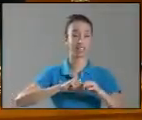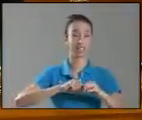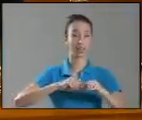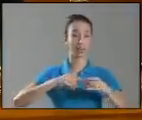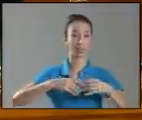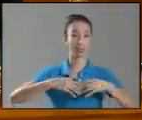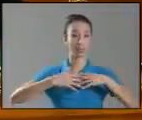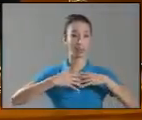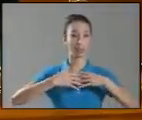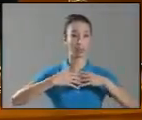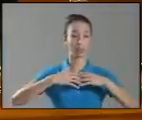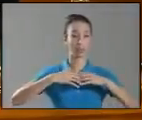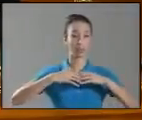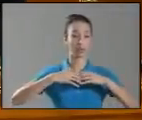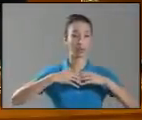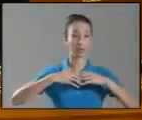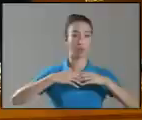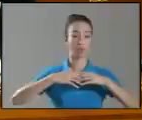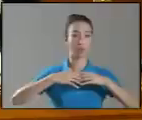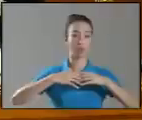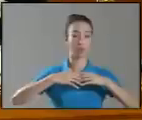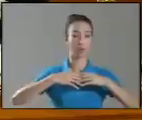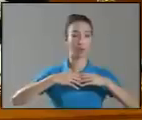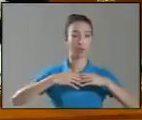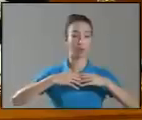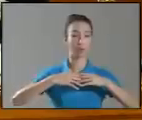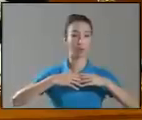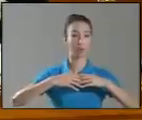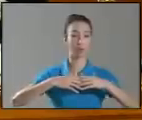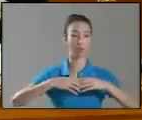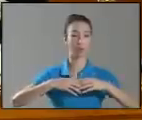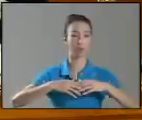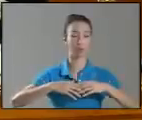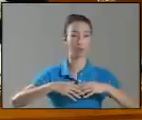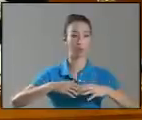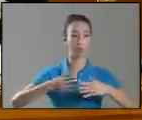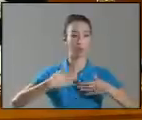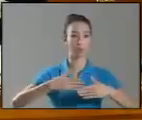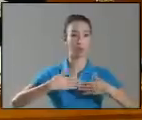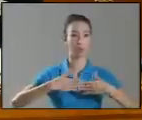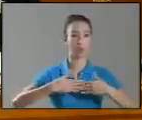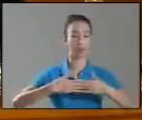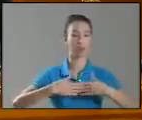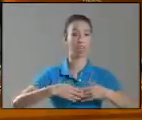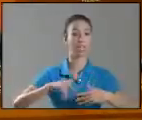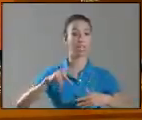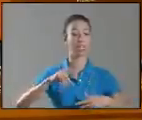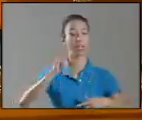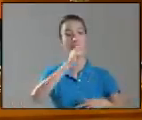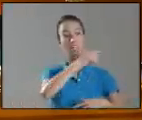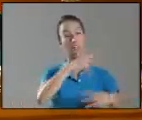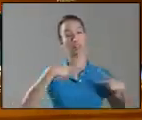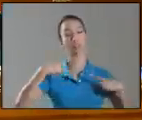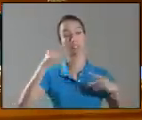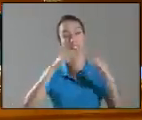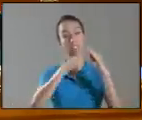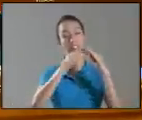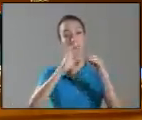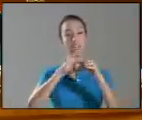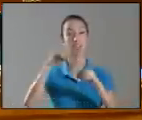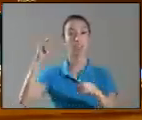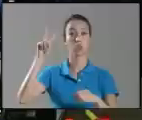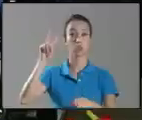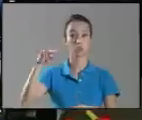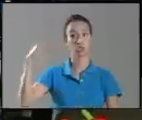había un taller de, ¿cómo se llama? Carpintería, aquí. Pero ahí había una